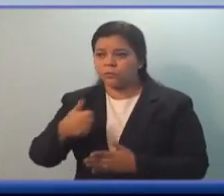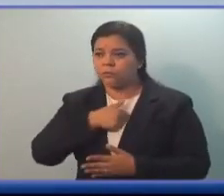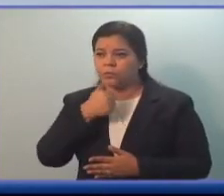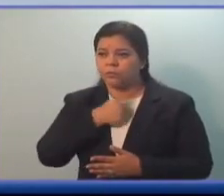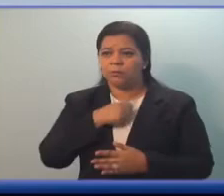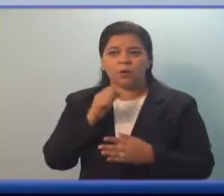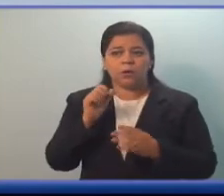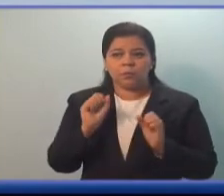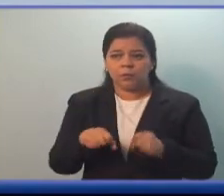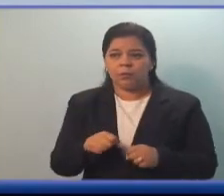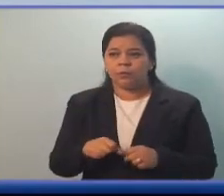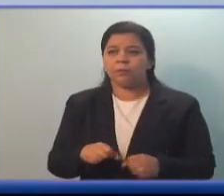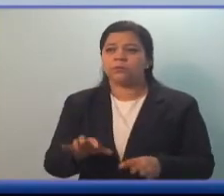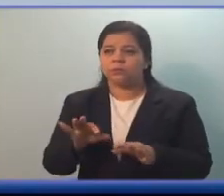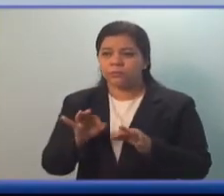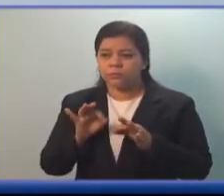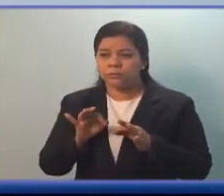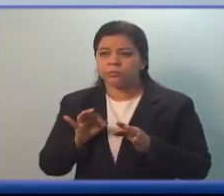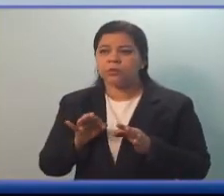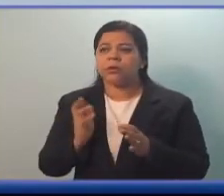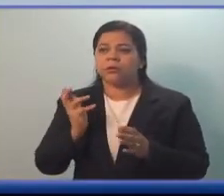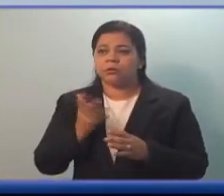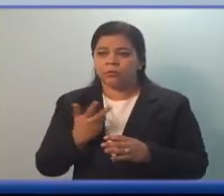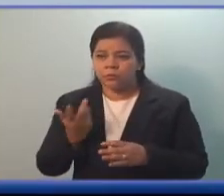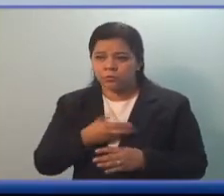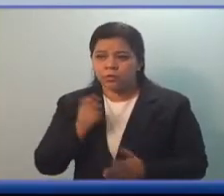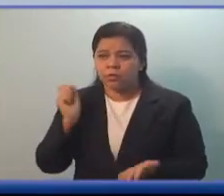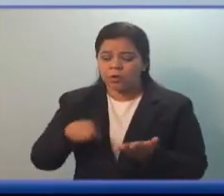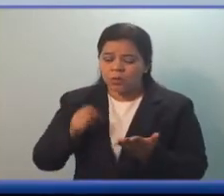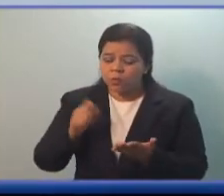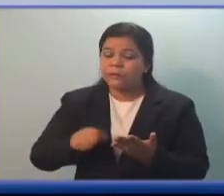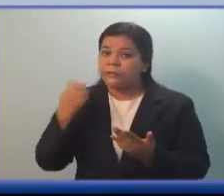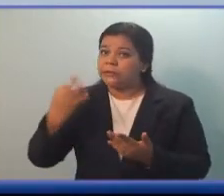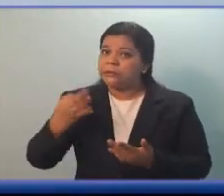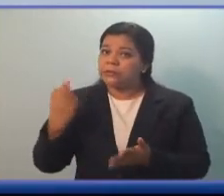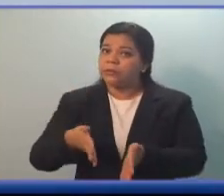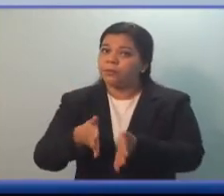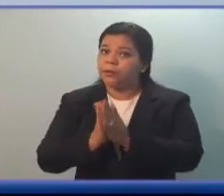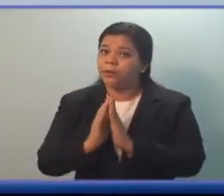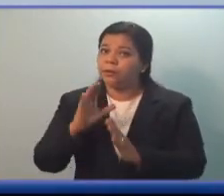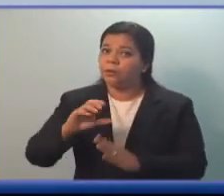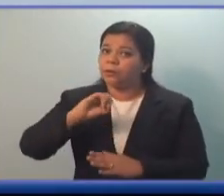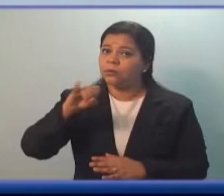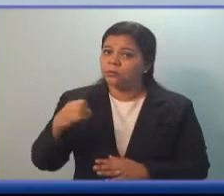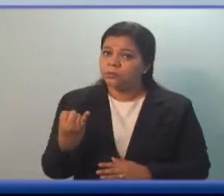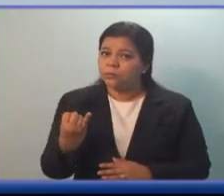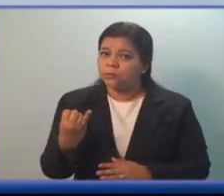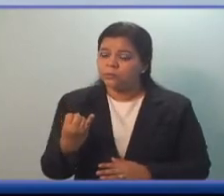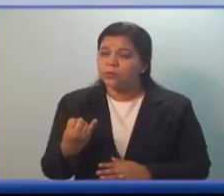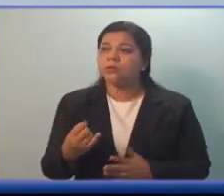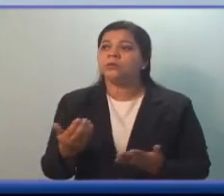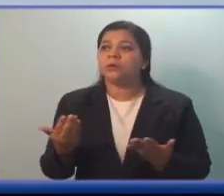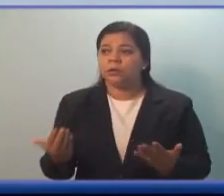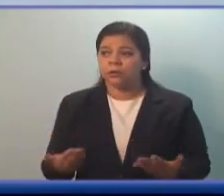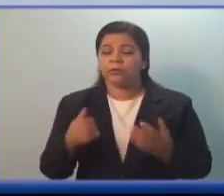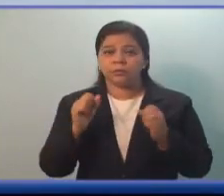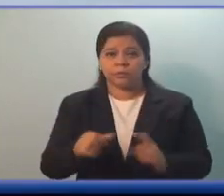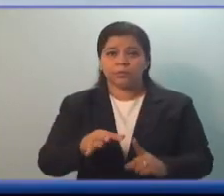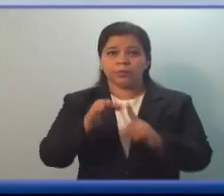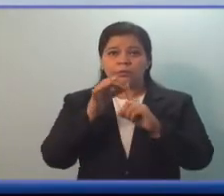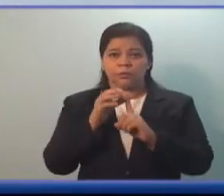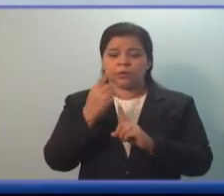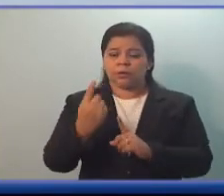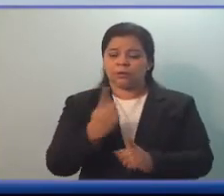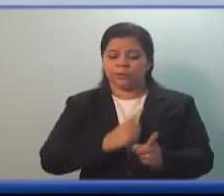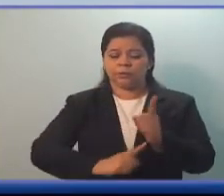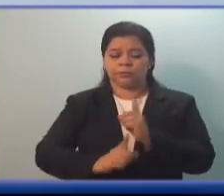escoger al suplente. Lo que tiene que hacer el juez propietario es pedir a la Corte Suprema de Justicia que se nombre al